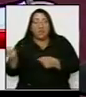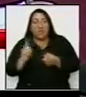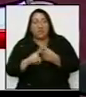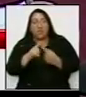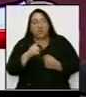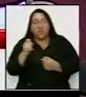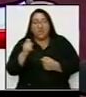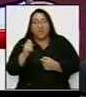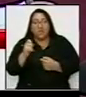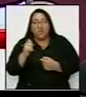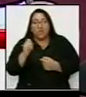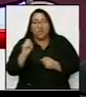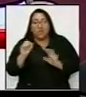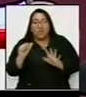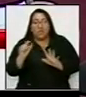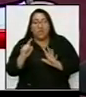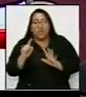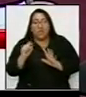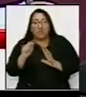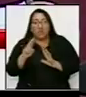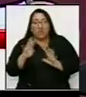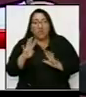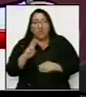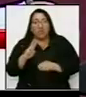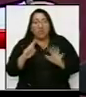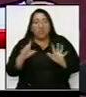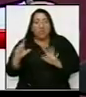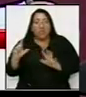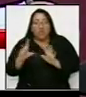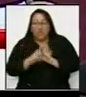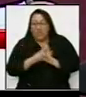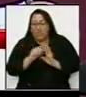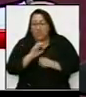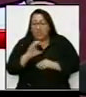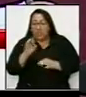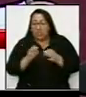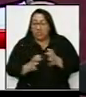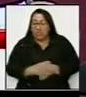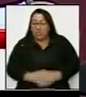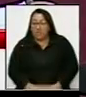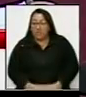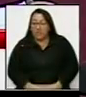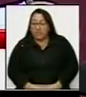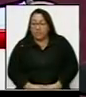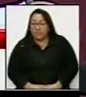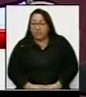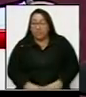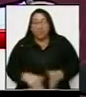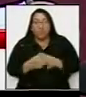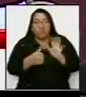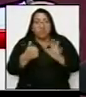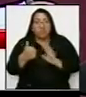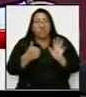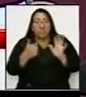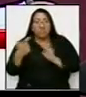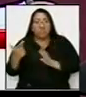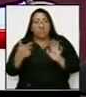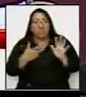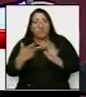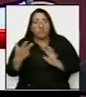el 106 de la 29.277, la ley de la carrera judicial, y los 66,